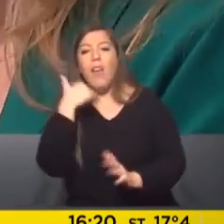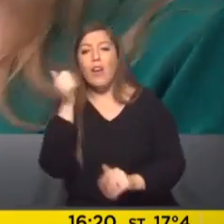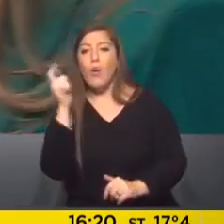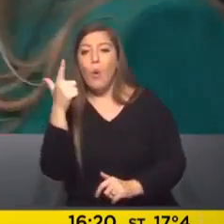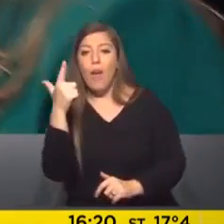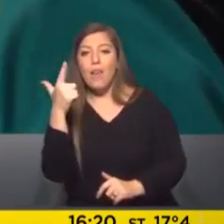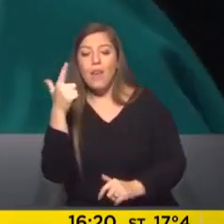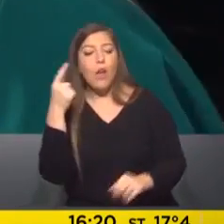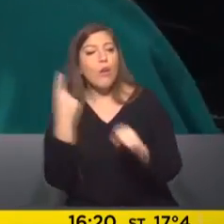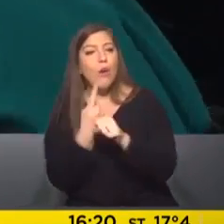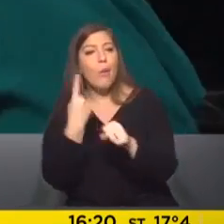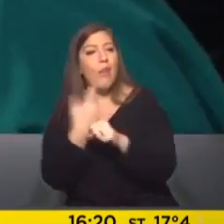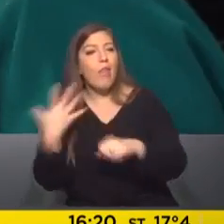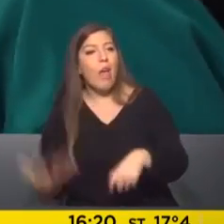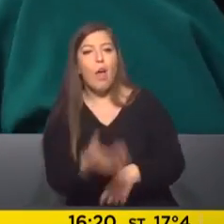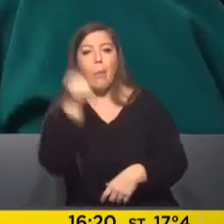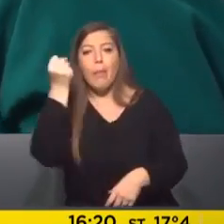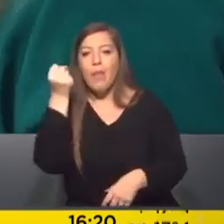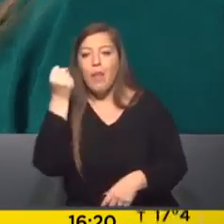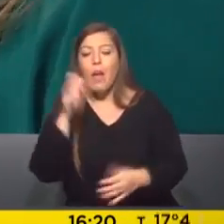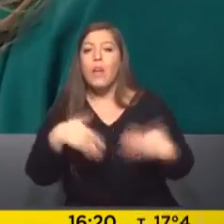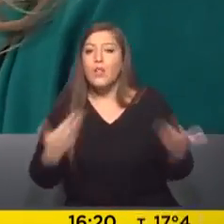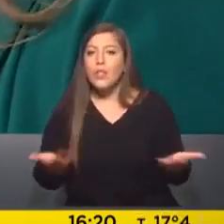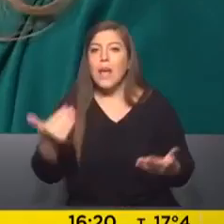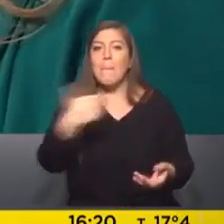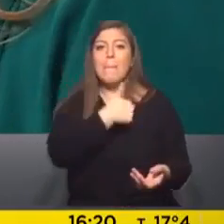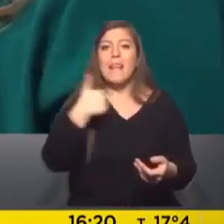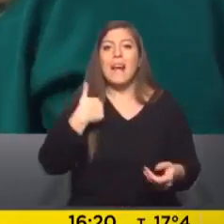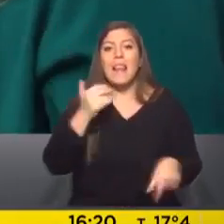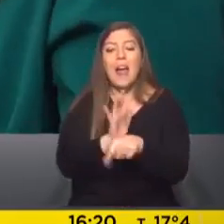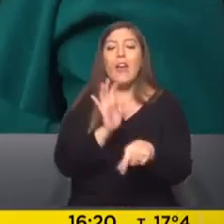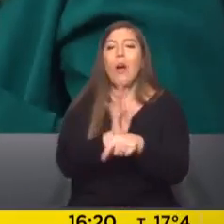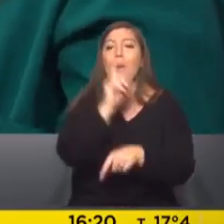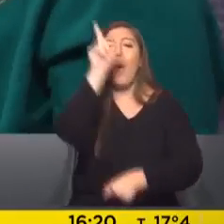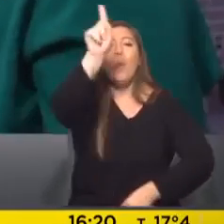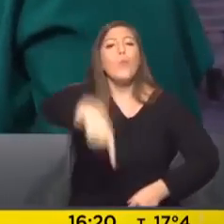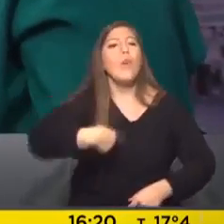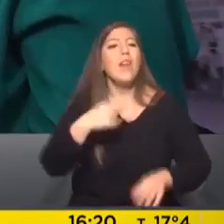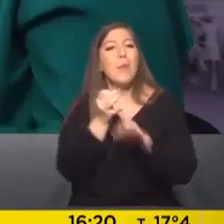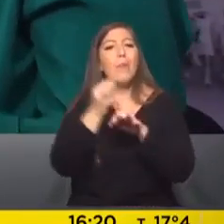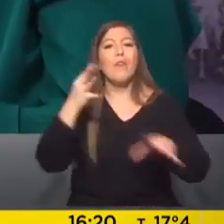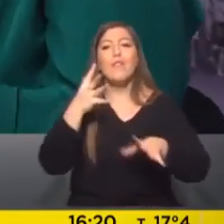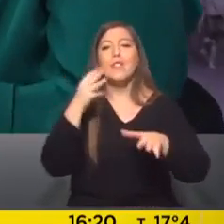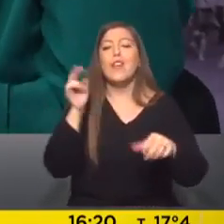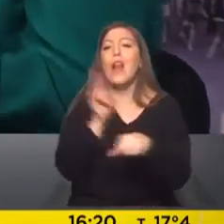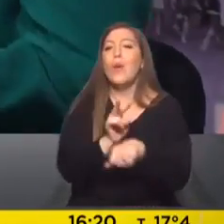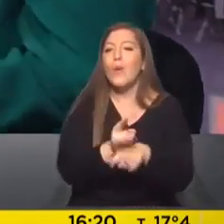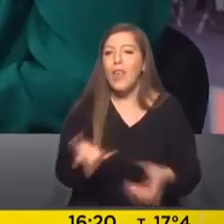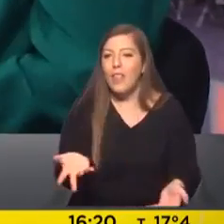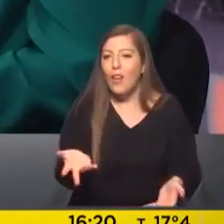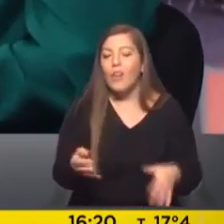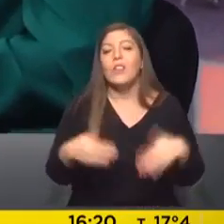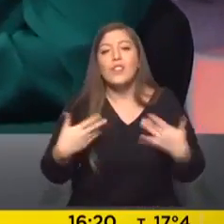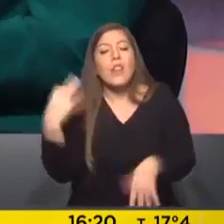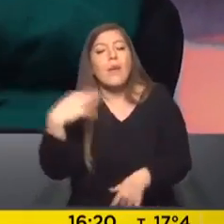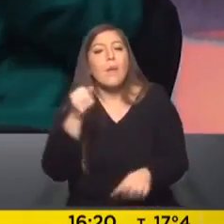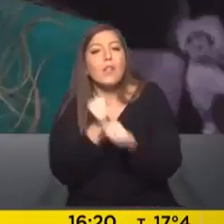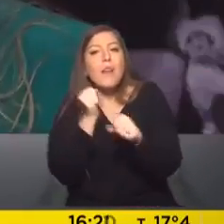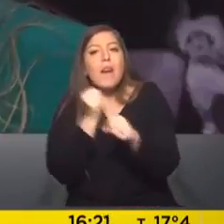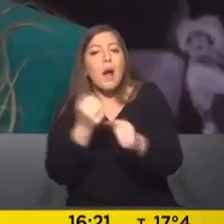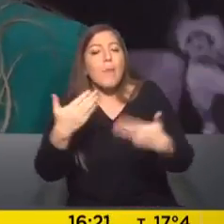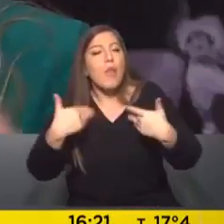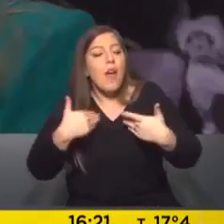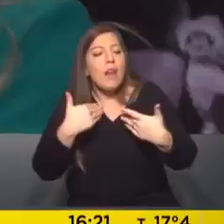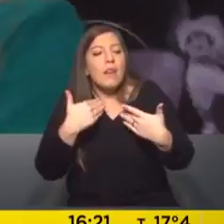la maternidad incluso cruza una profesión que va a ser del cuidado. Entonces, tenemos que trabajar en poder profesionalizar, que sea